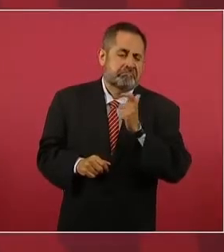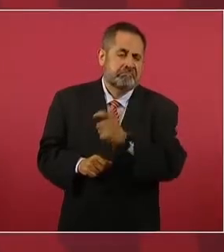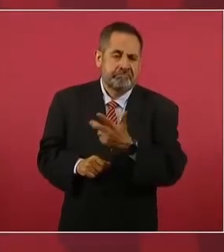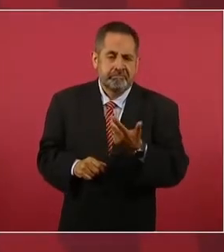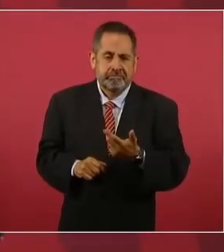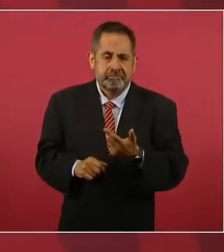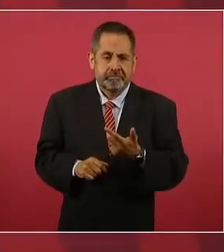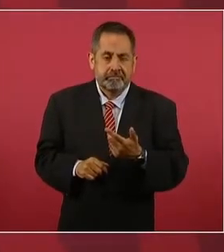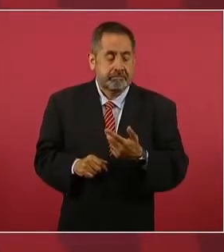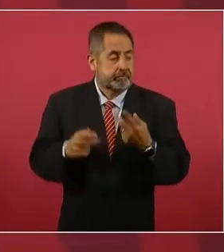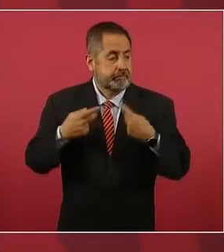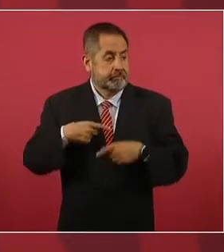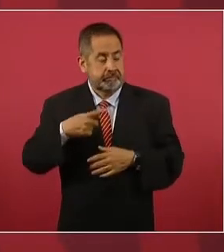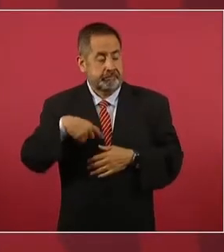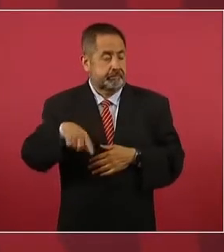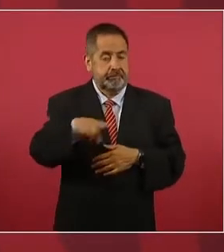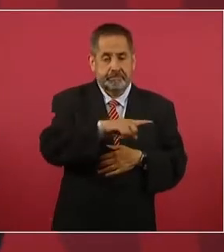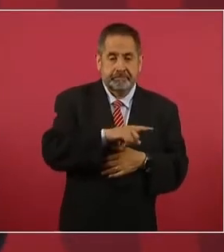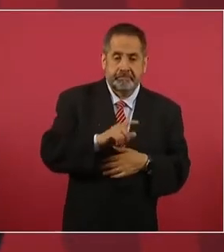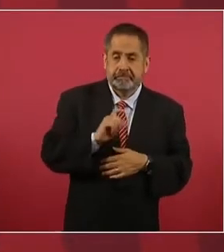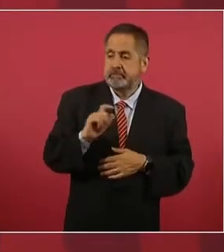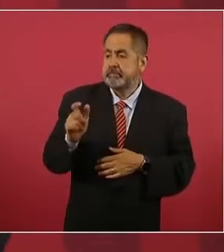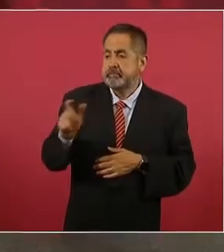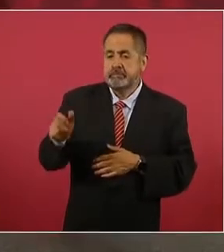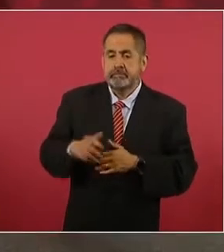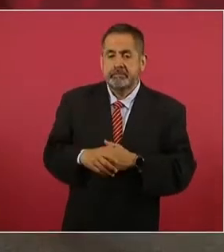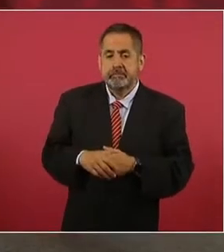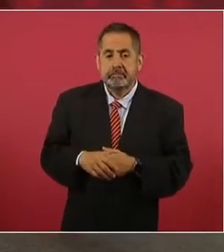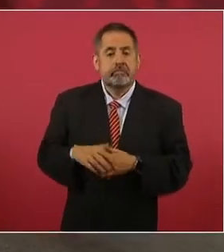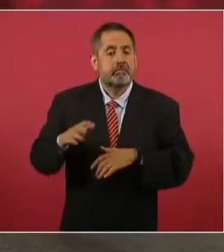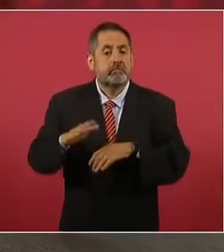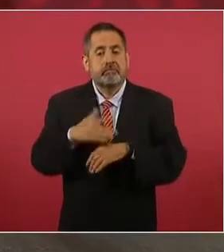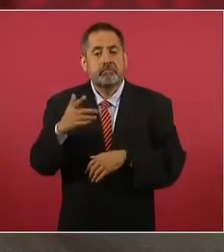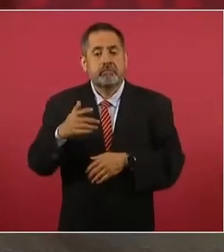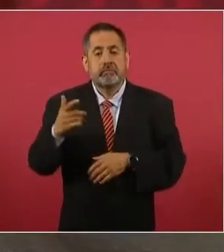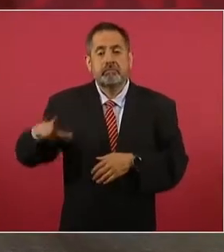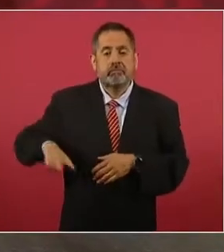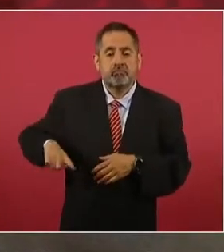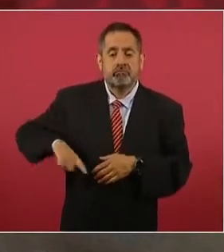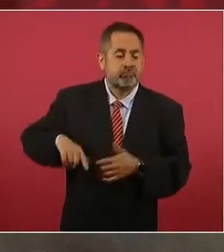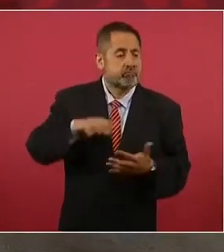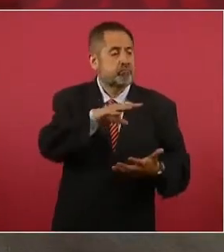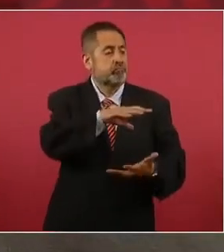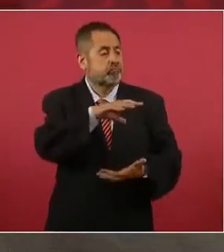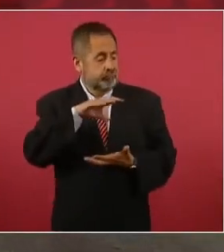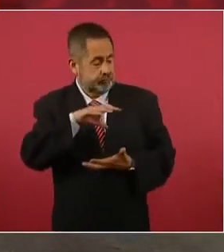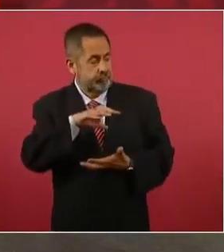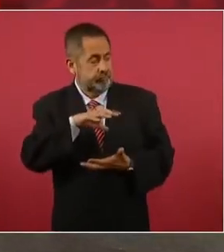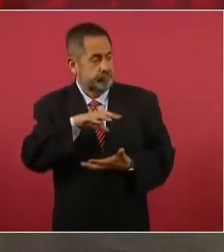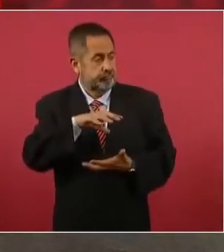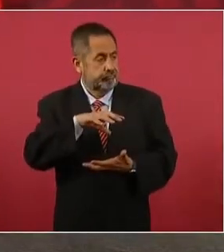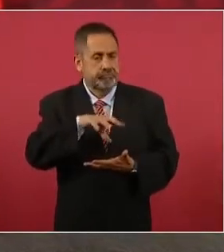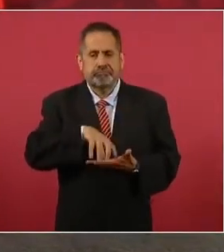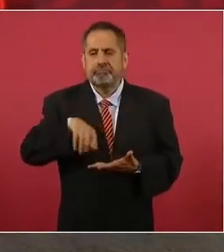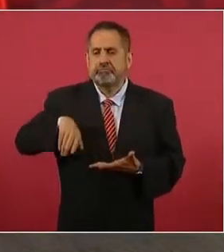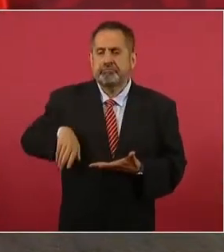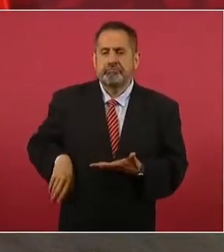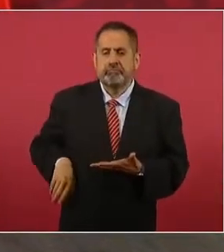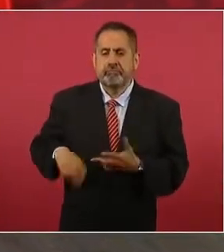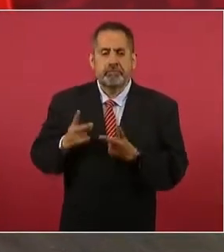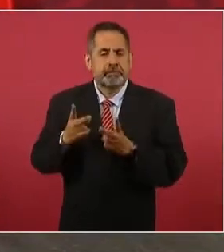de la gente llegaba al gobierno y se lo robaban los